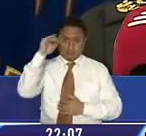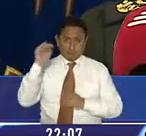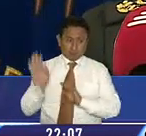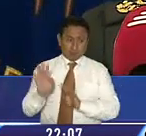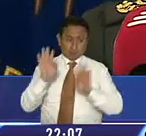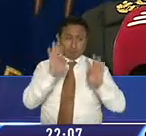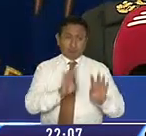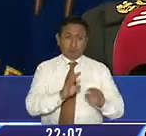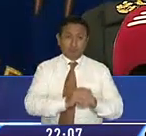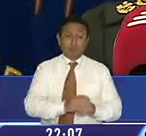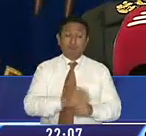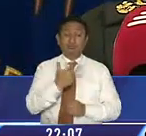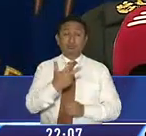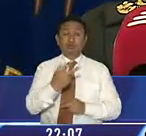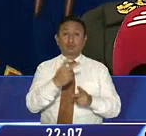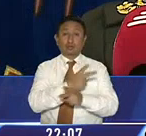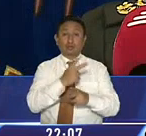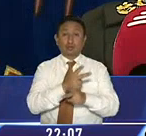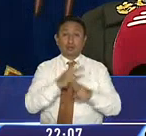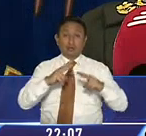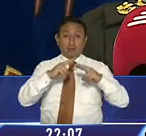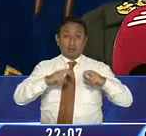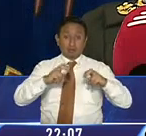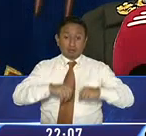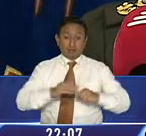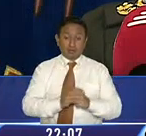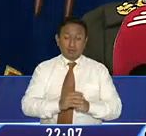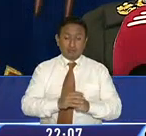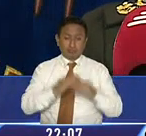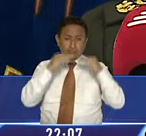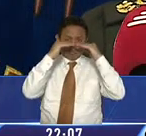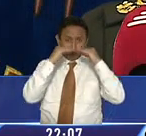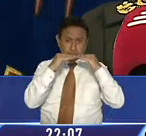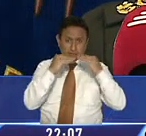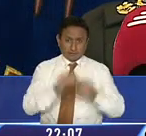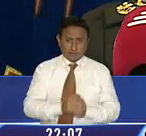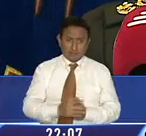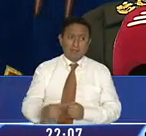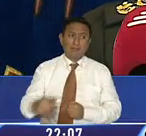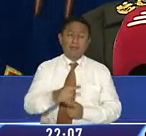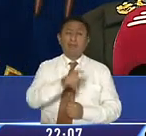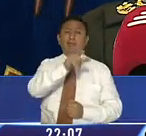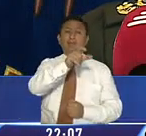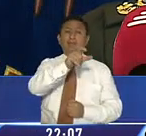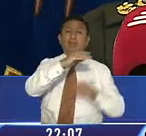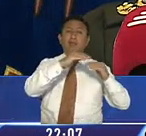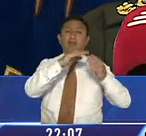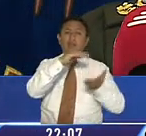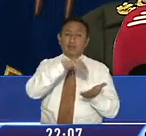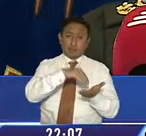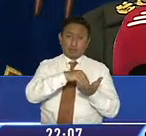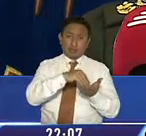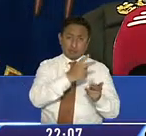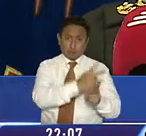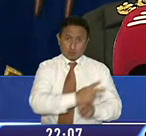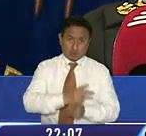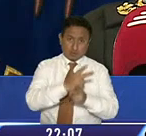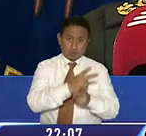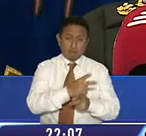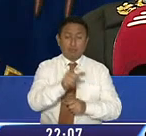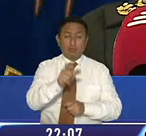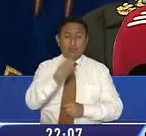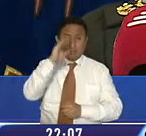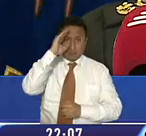a los 3 ejes: preventivo, investigativo y de inteligencia, para que la ciudad esté resguardada con el